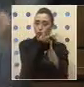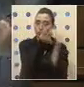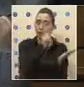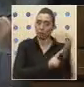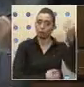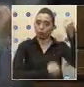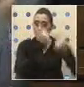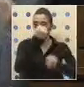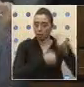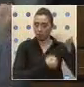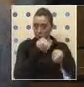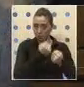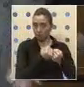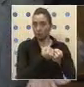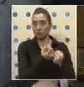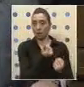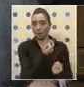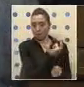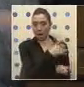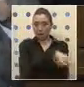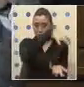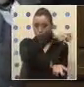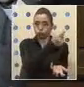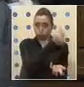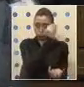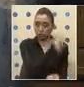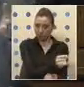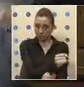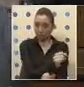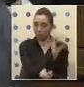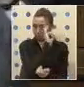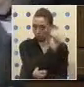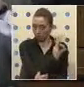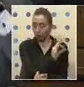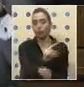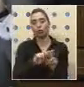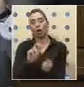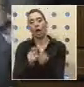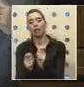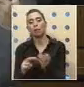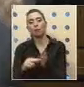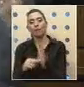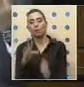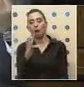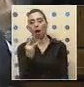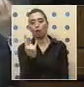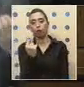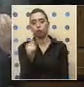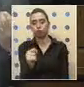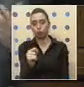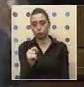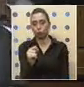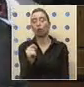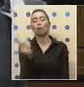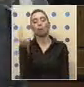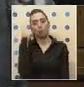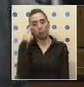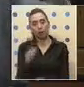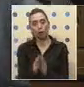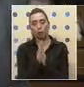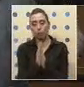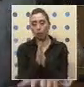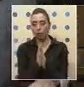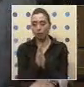las empresas que más tienen, perfecto. Corrijamos los problemas que tiene el FUT, pero por favor,